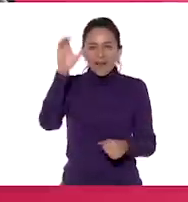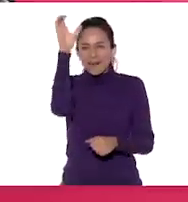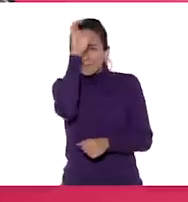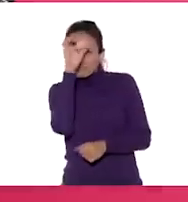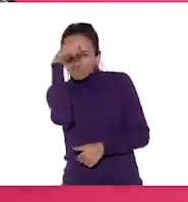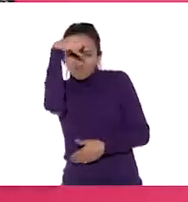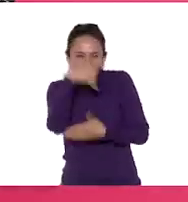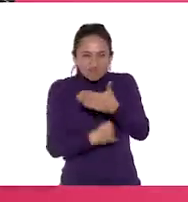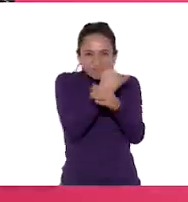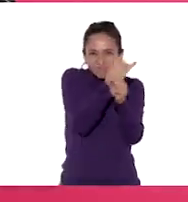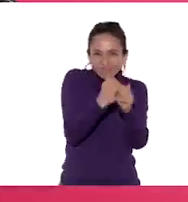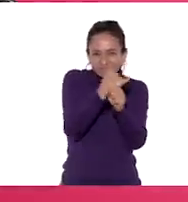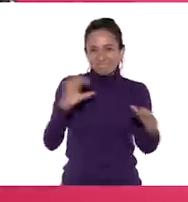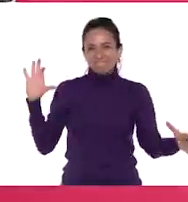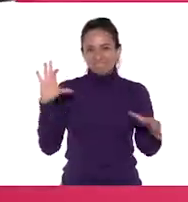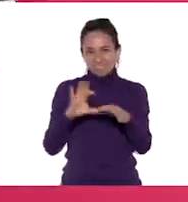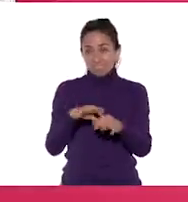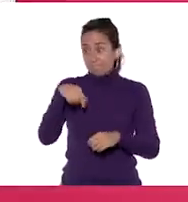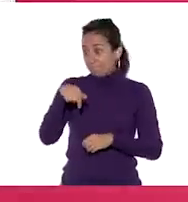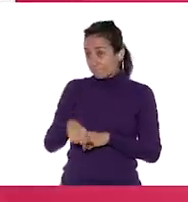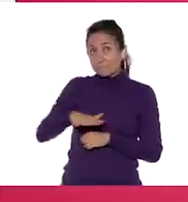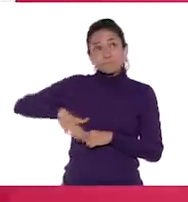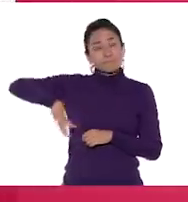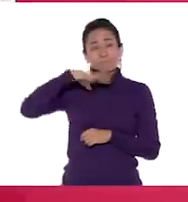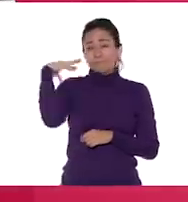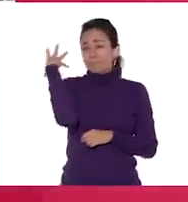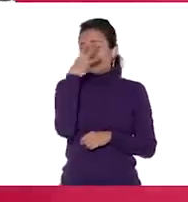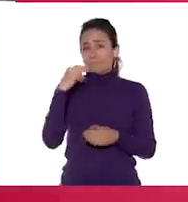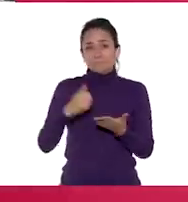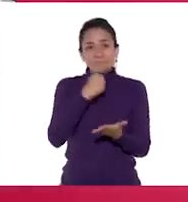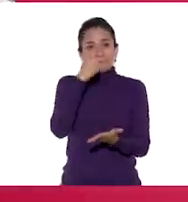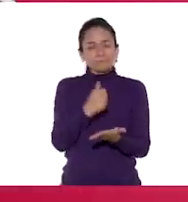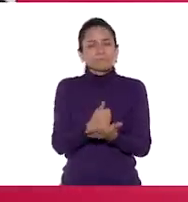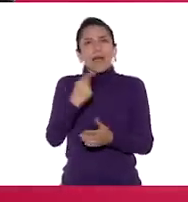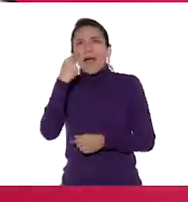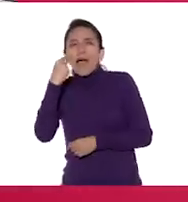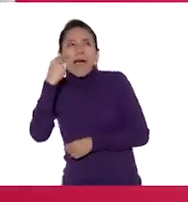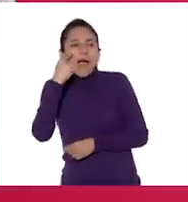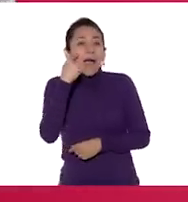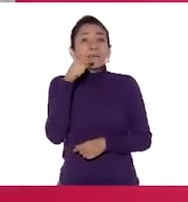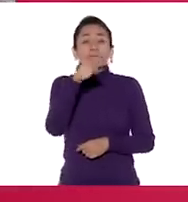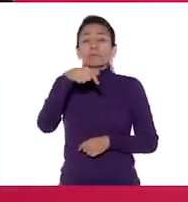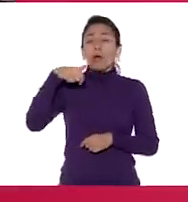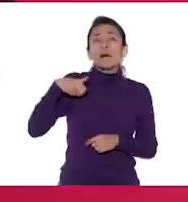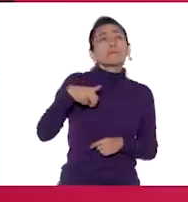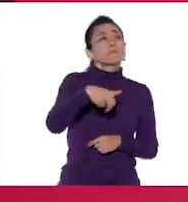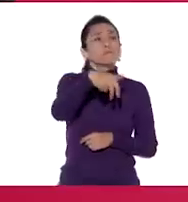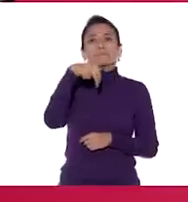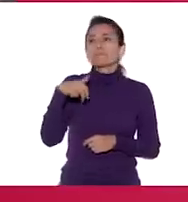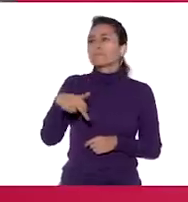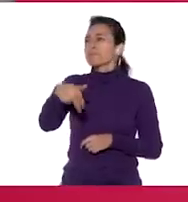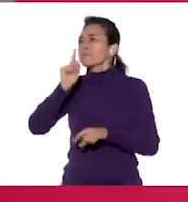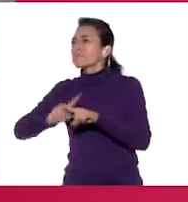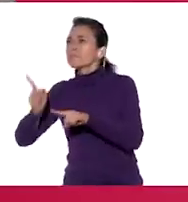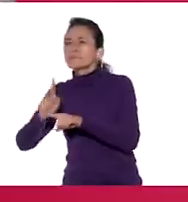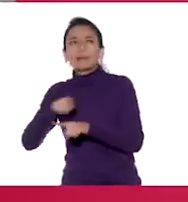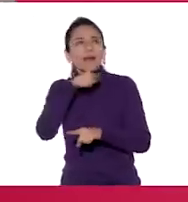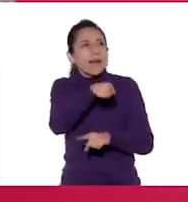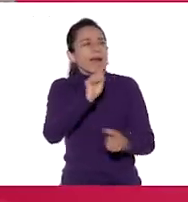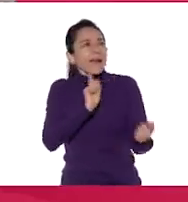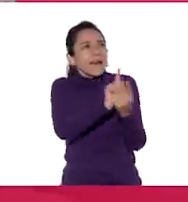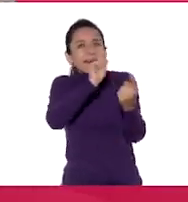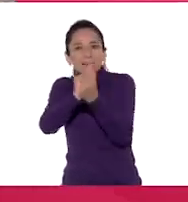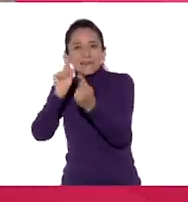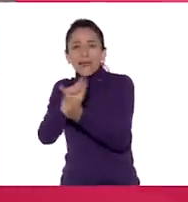Son muchos los atractivos que tiene esta bella ciudad. Recorrer a pie sus calles y disfrutar de la amable gente que habita